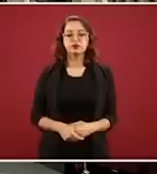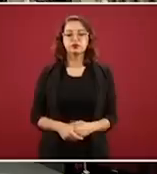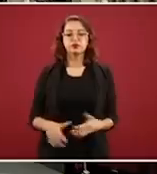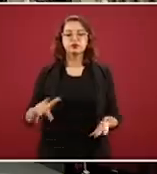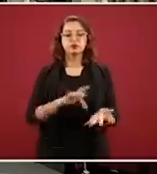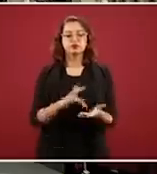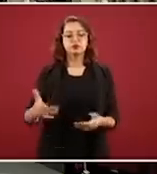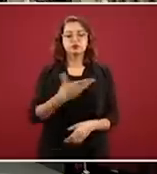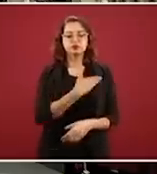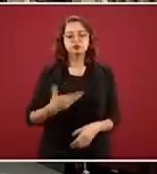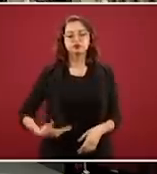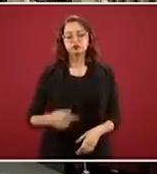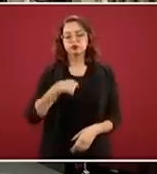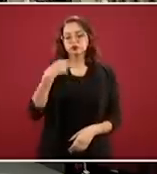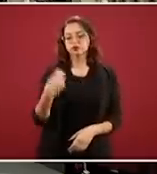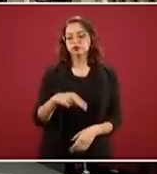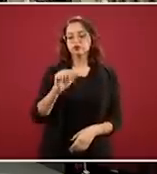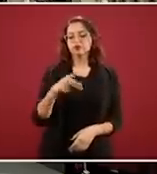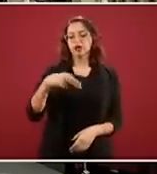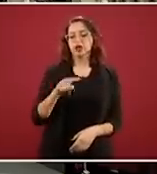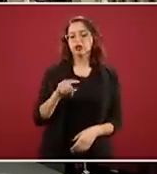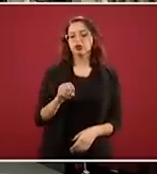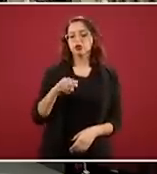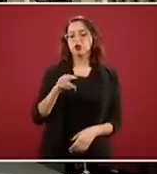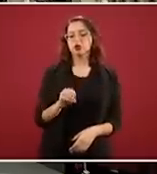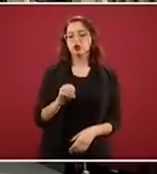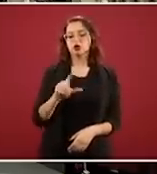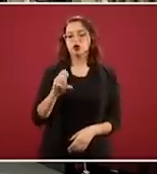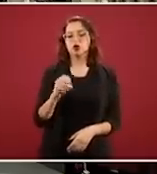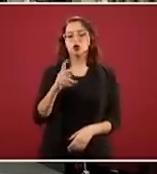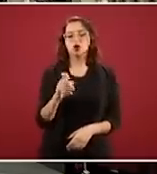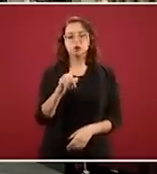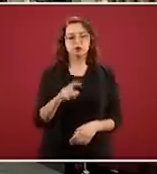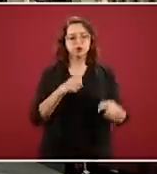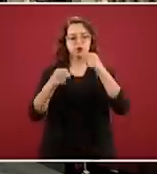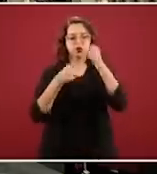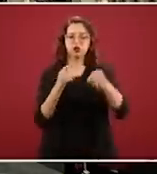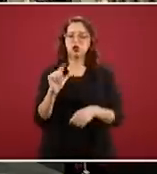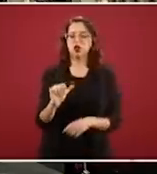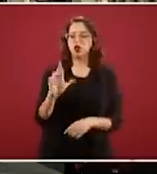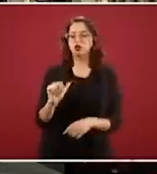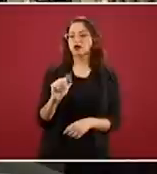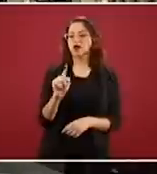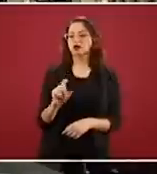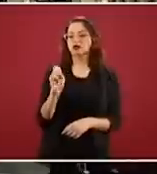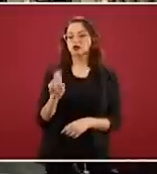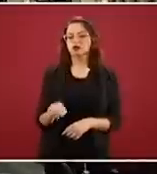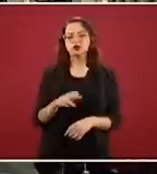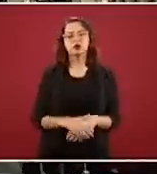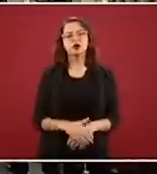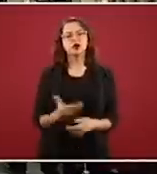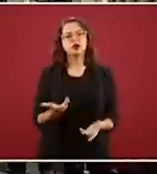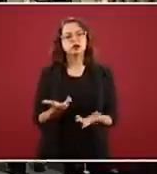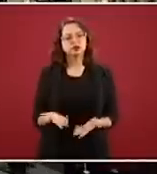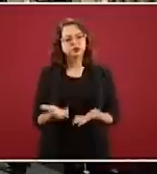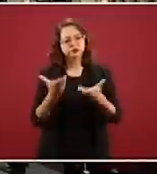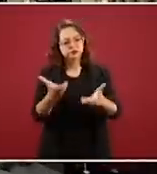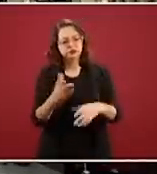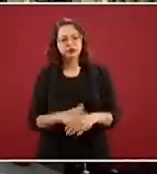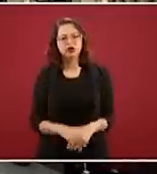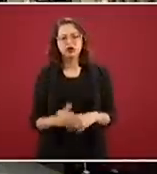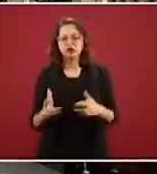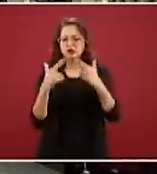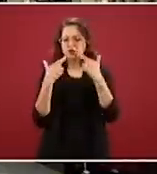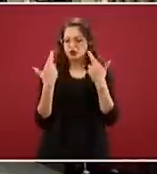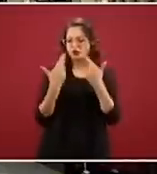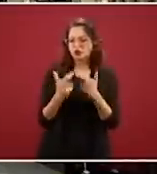Gracias, presidente. Antonio López, de La Razón. Para que nos profundice sobre este quién es quién en las reuniones